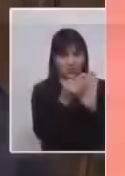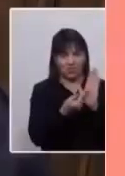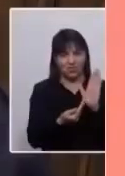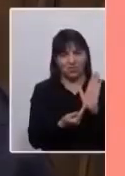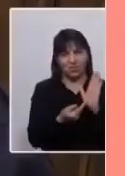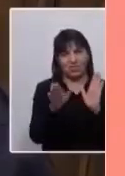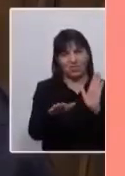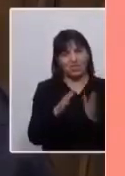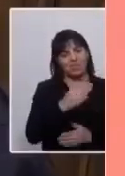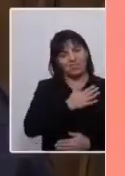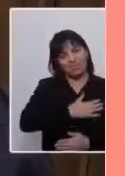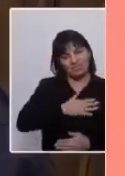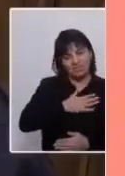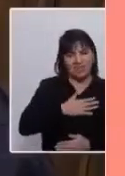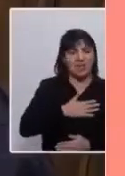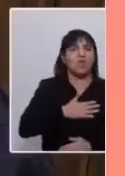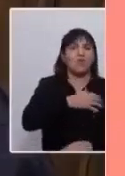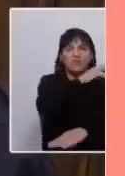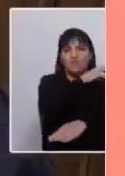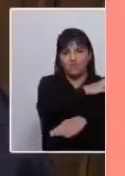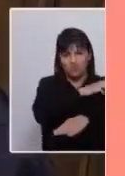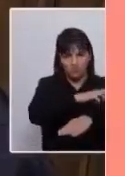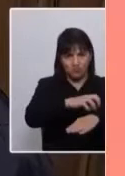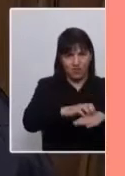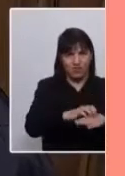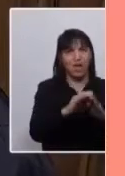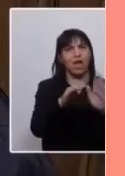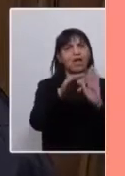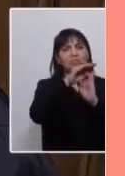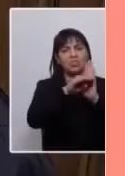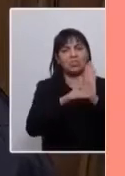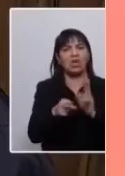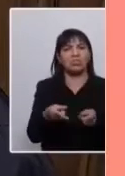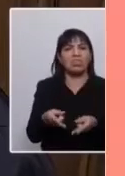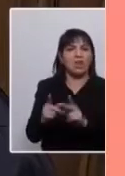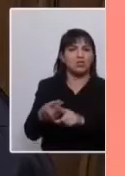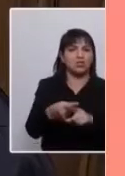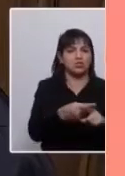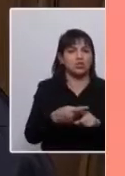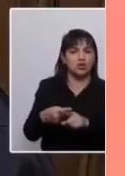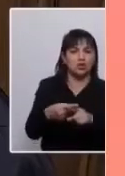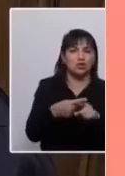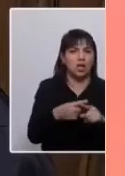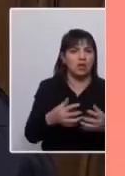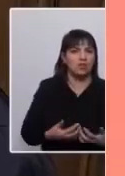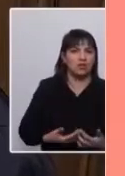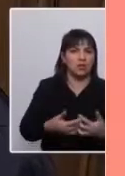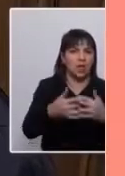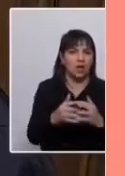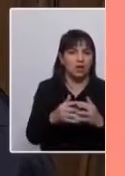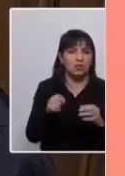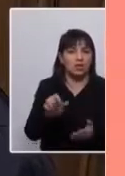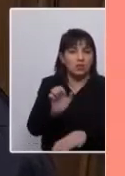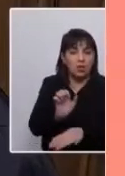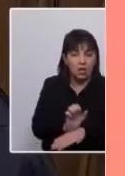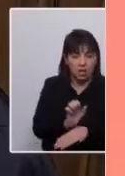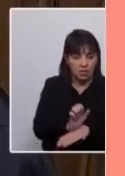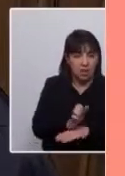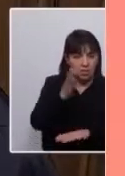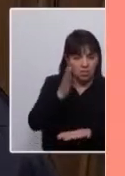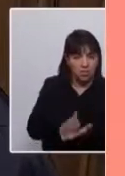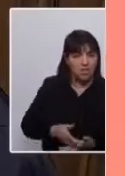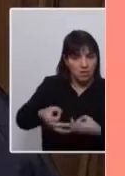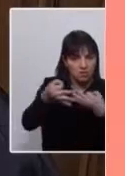ese plebiscito de salida, ¿no es cierto?, apruebo o rechazo. Infórmese usted está en sus manos, y aquí está también una de las opciones, ¿no es